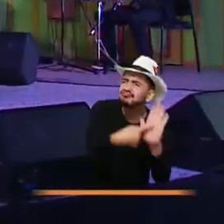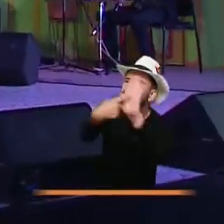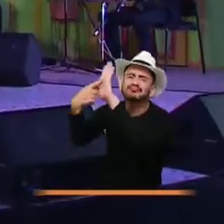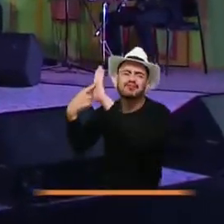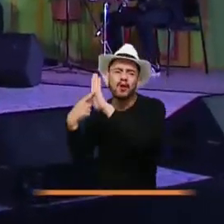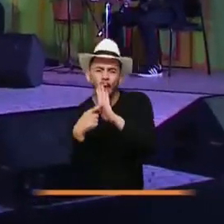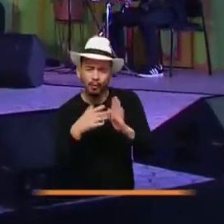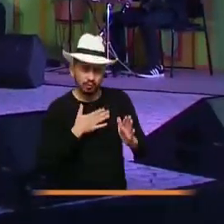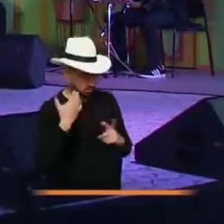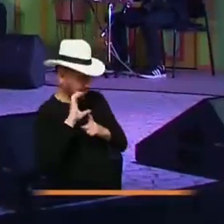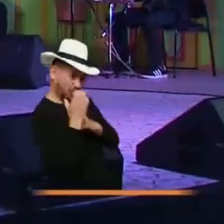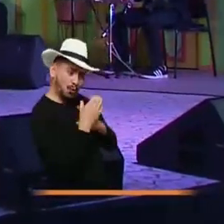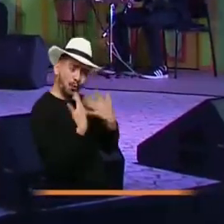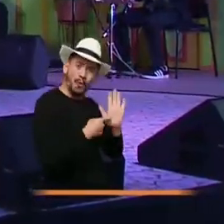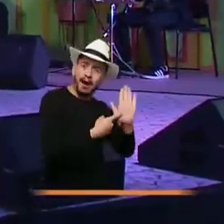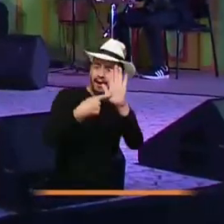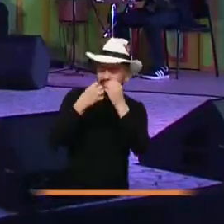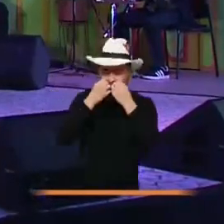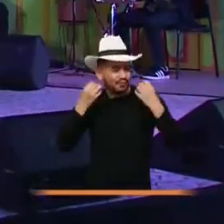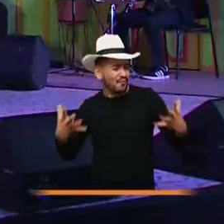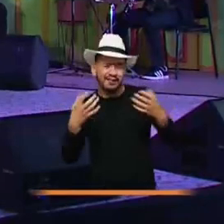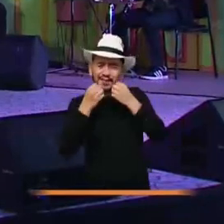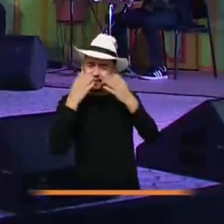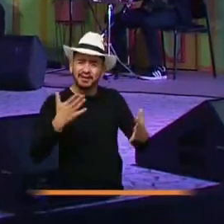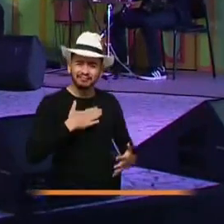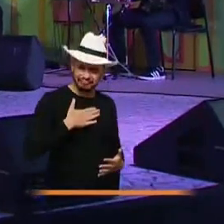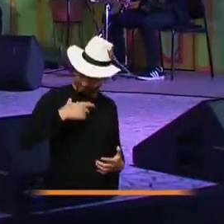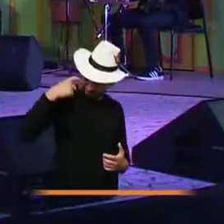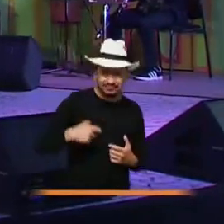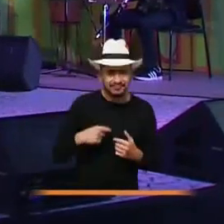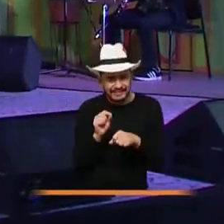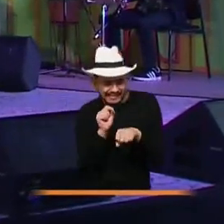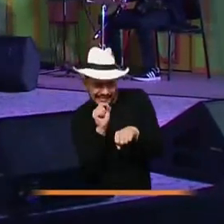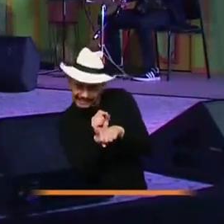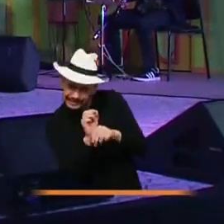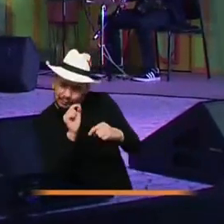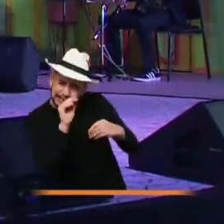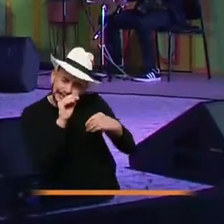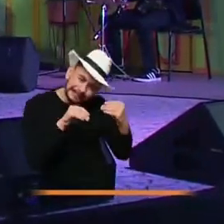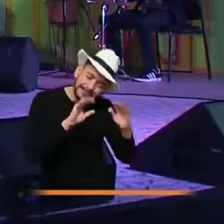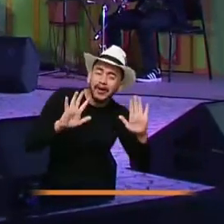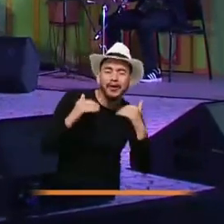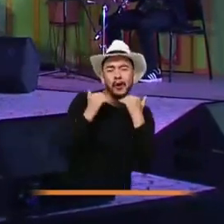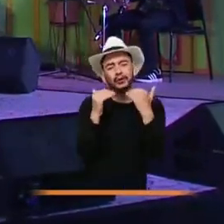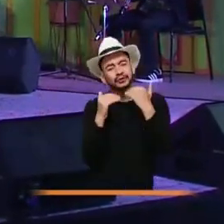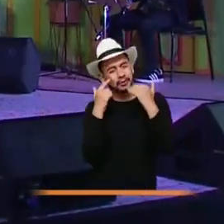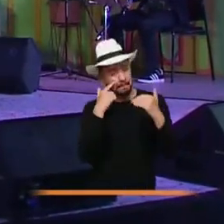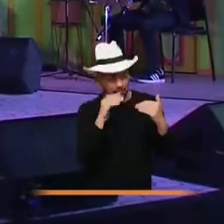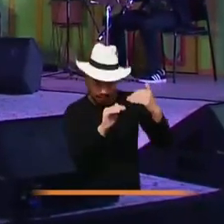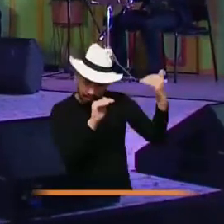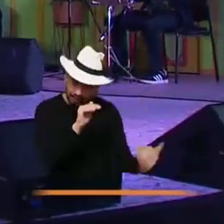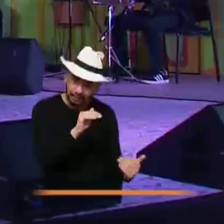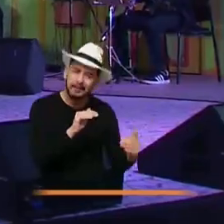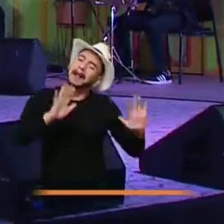la cultura y hoy yo diario un reproche si usted me baja el nivel de